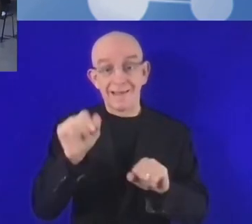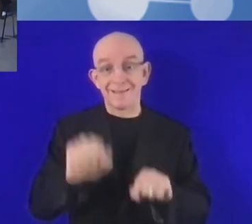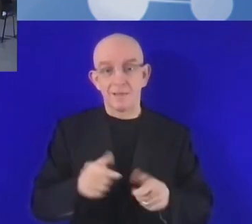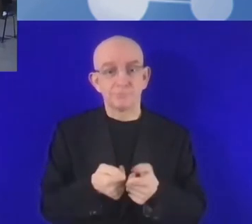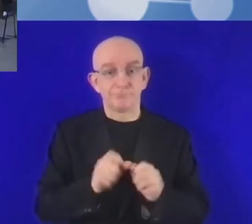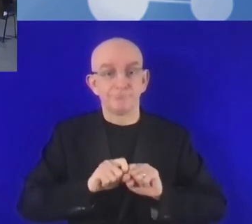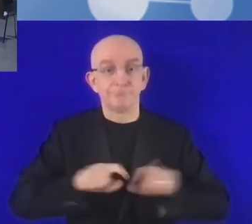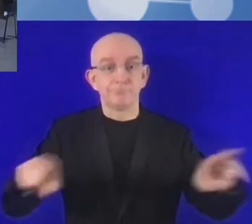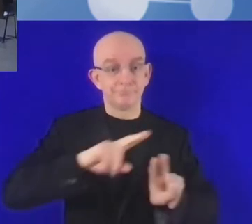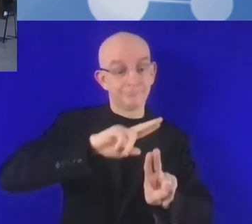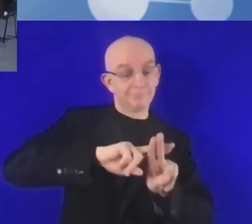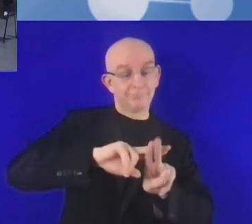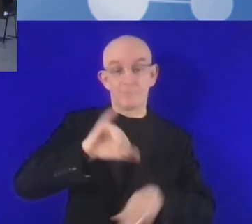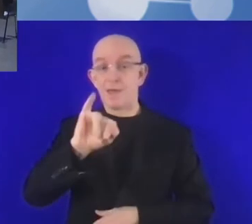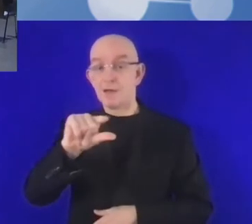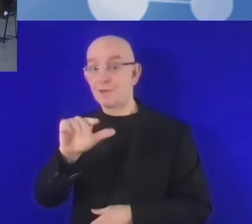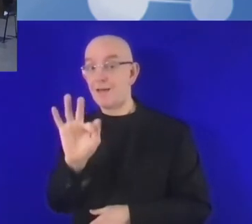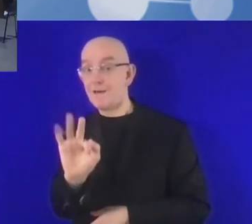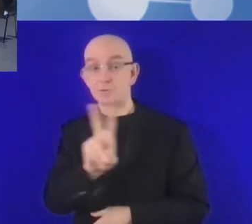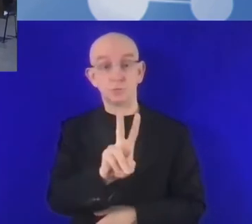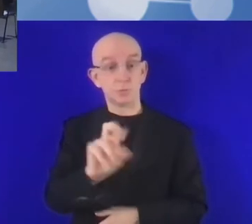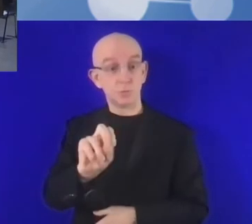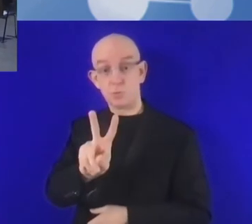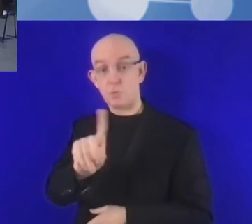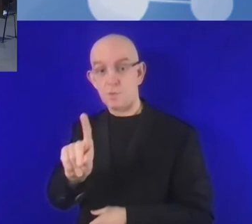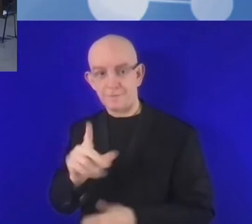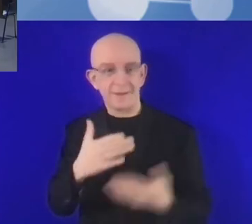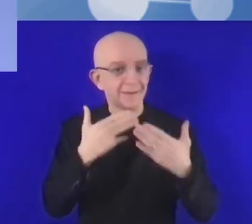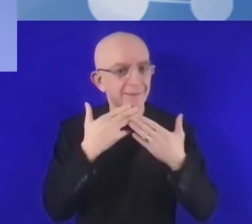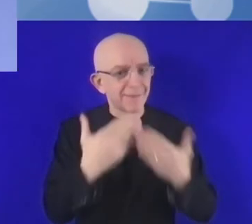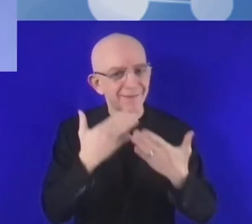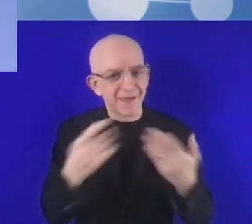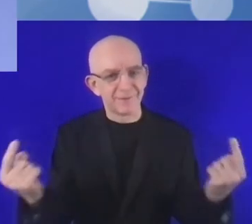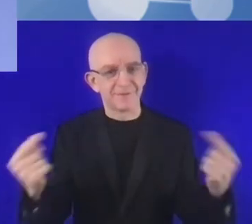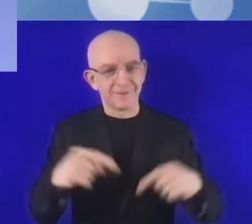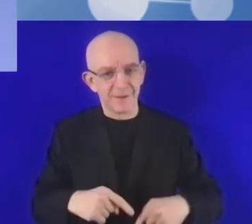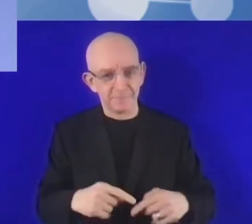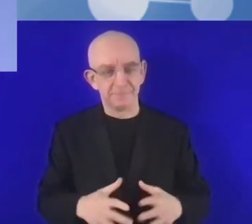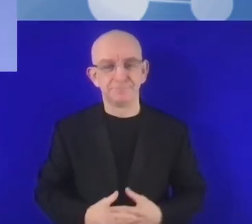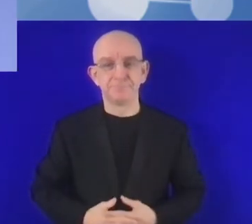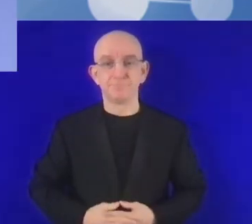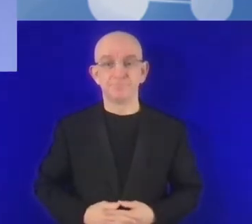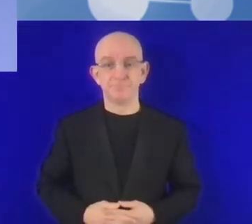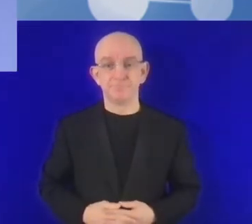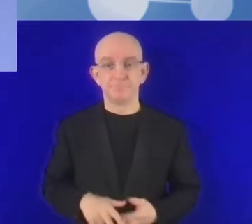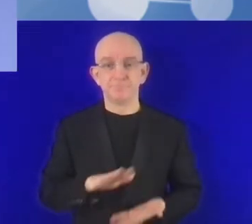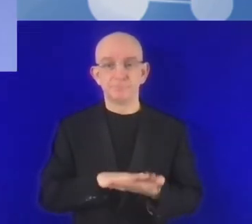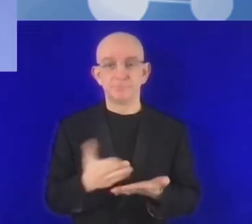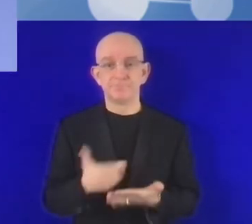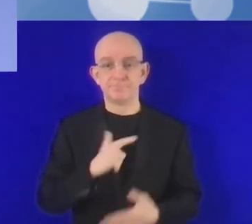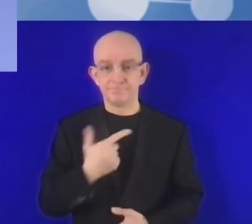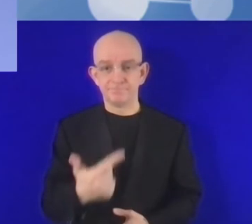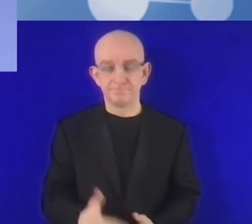gracias. Muchas gracias a Krzysztof Schubert y gracias por este pequeño resumen de